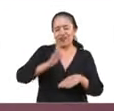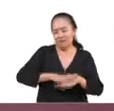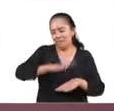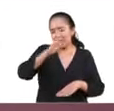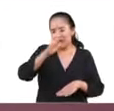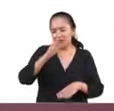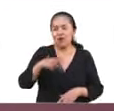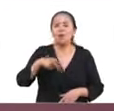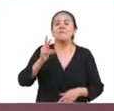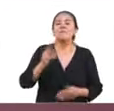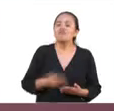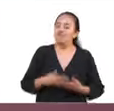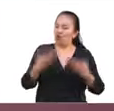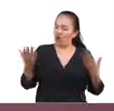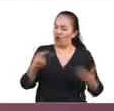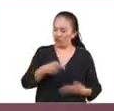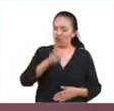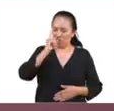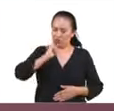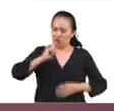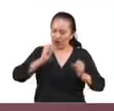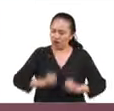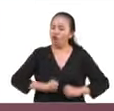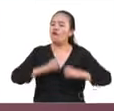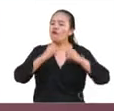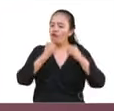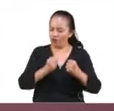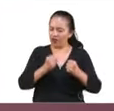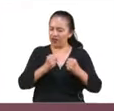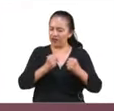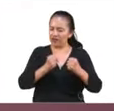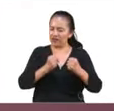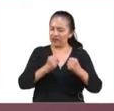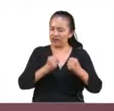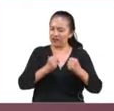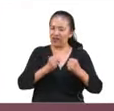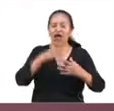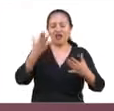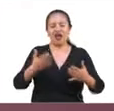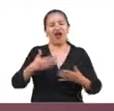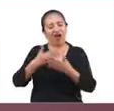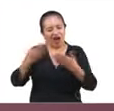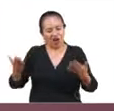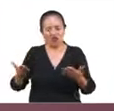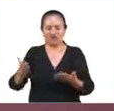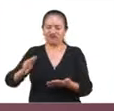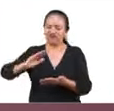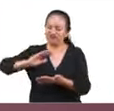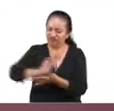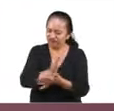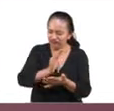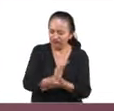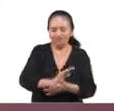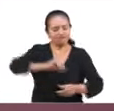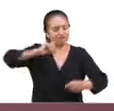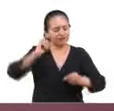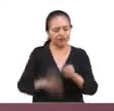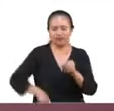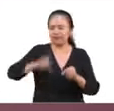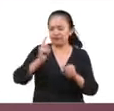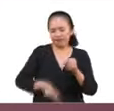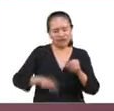pero ahora su empoderamiento logrará desterrar la discriminación que aún persiste en esta